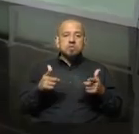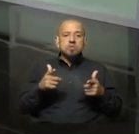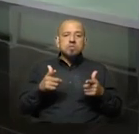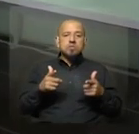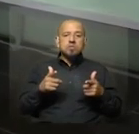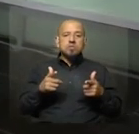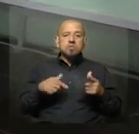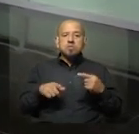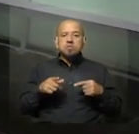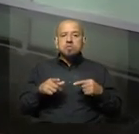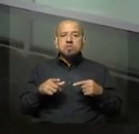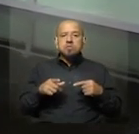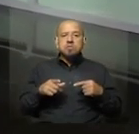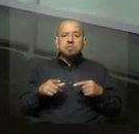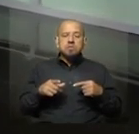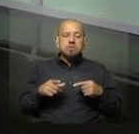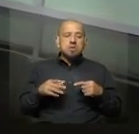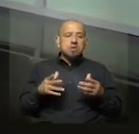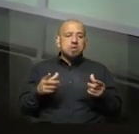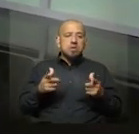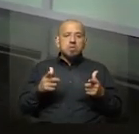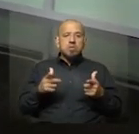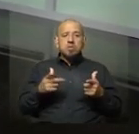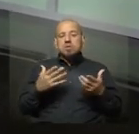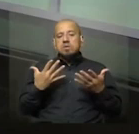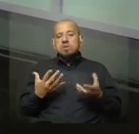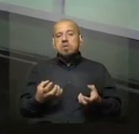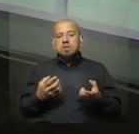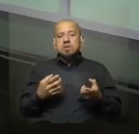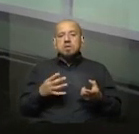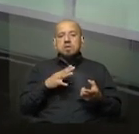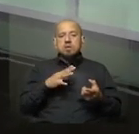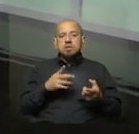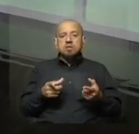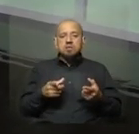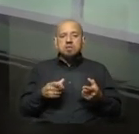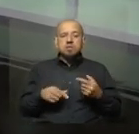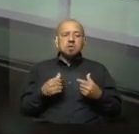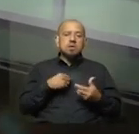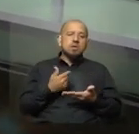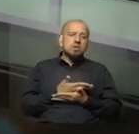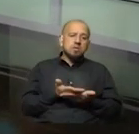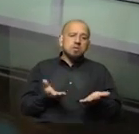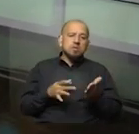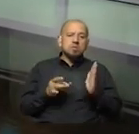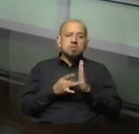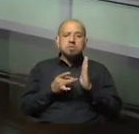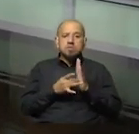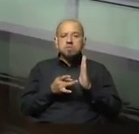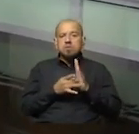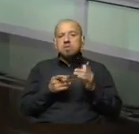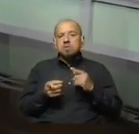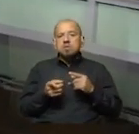fuerte de la sequía que se ha venido instalando. De hecho, hay muy buen nivel de oferta, con buena calidad de los productos de